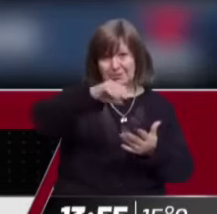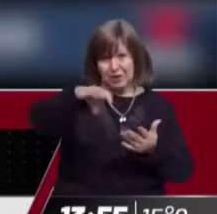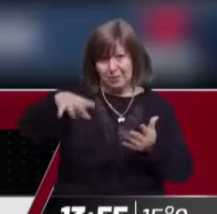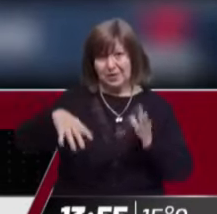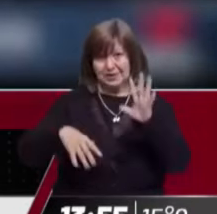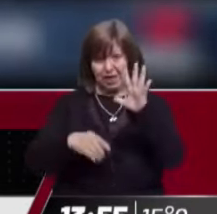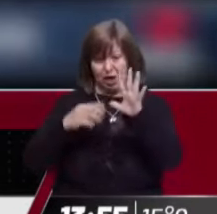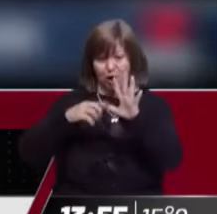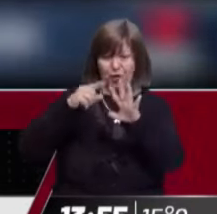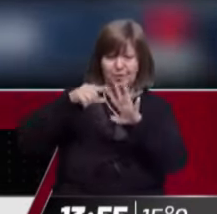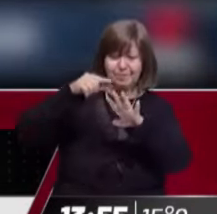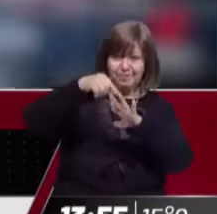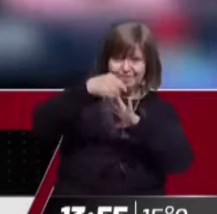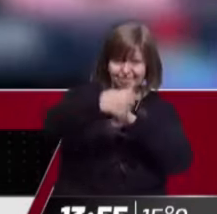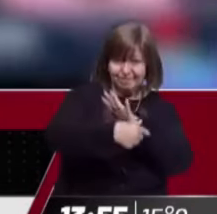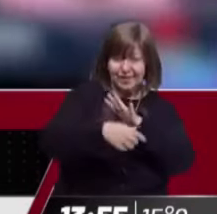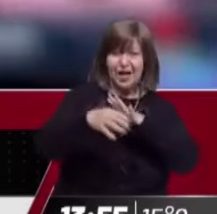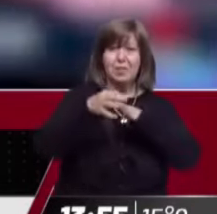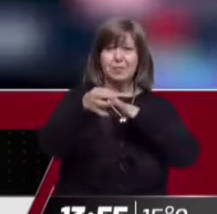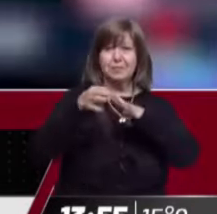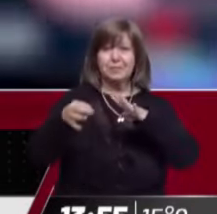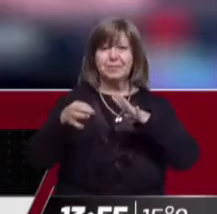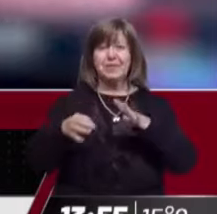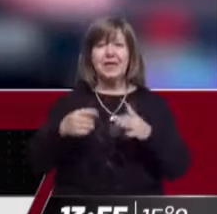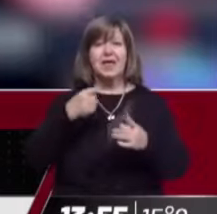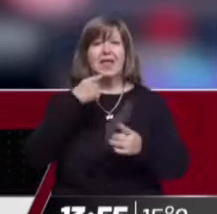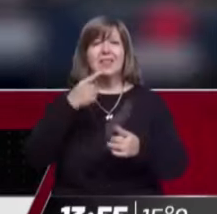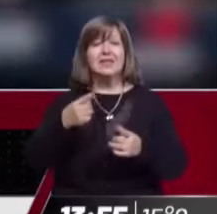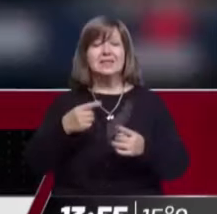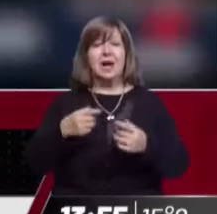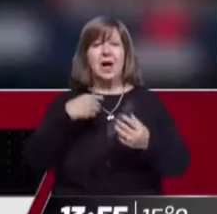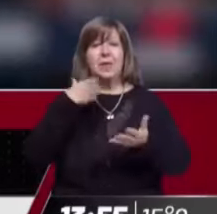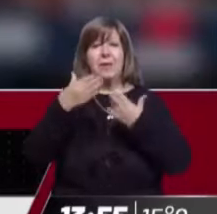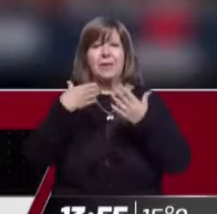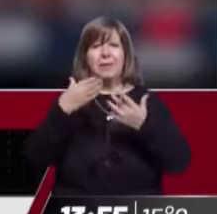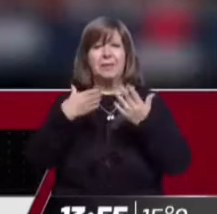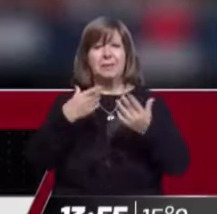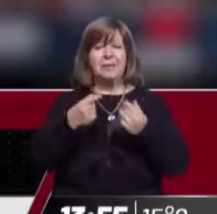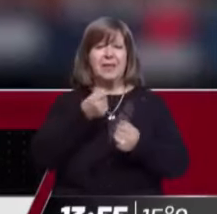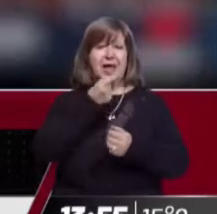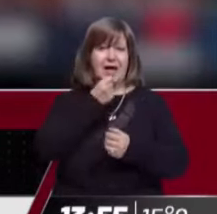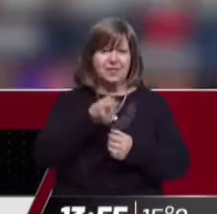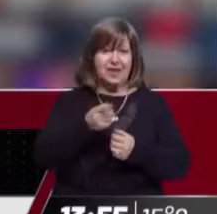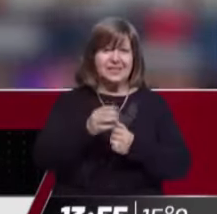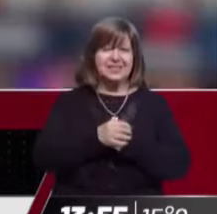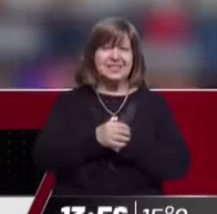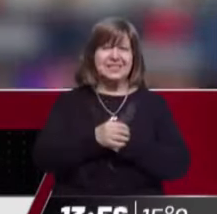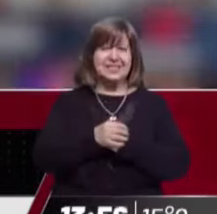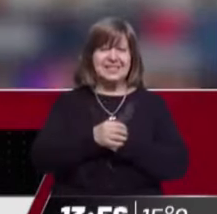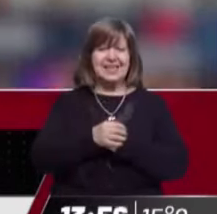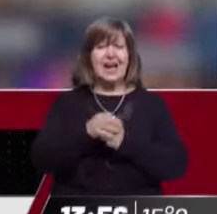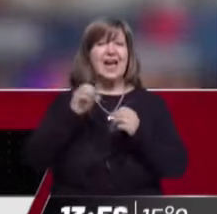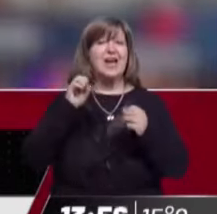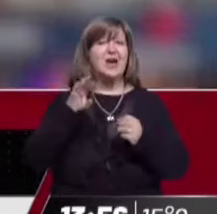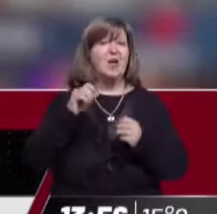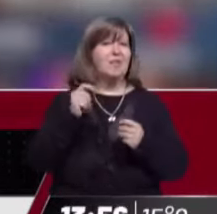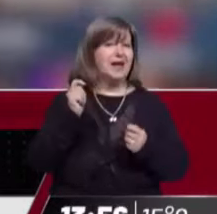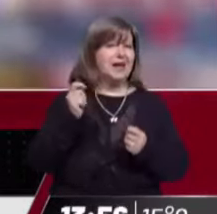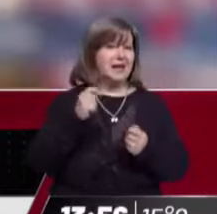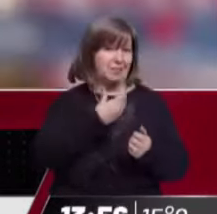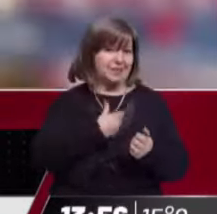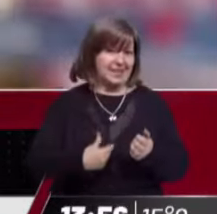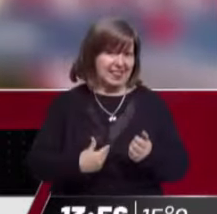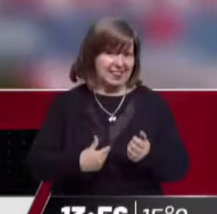sabes, Sergio, a que no sabes, Noelia, a quién nombraron en medio de la conversación. Es fácil, la adivinación. Sí. ¿No? ¿Al